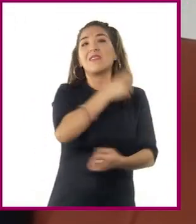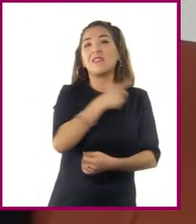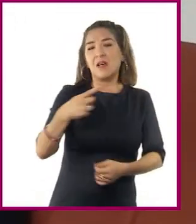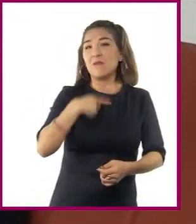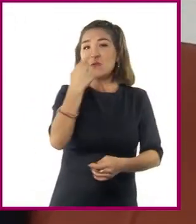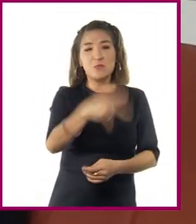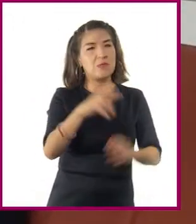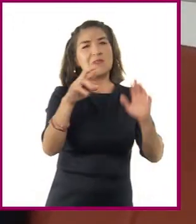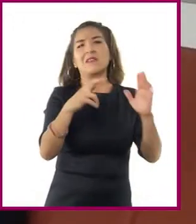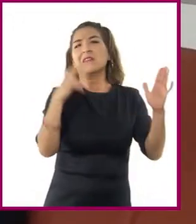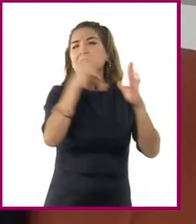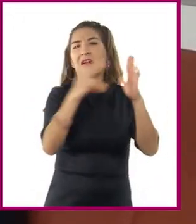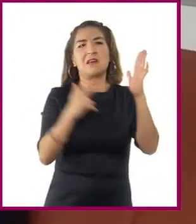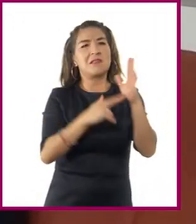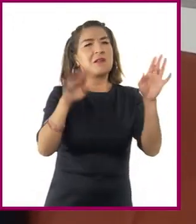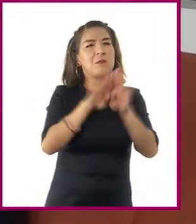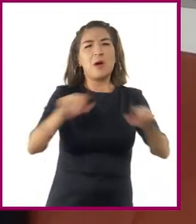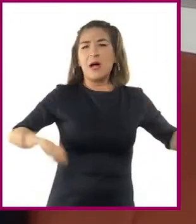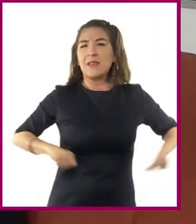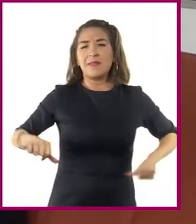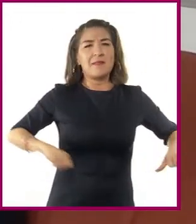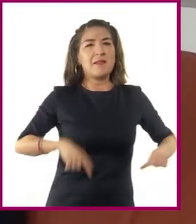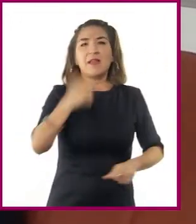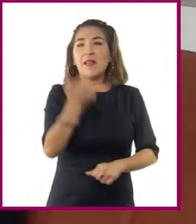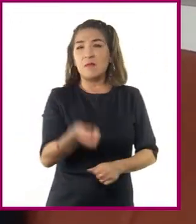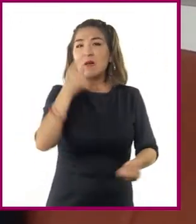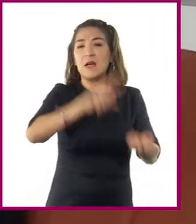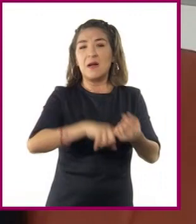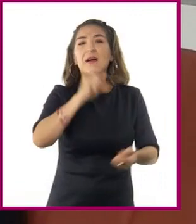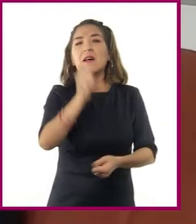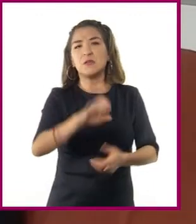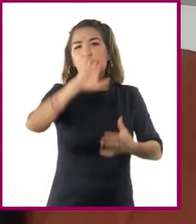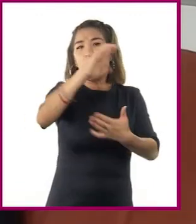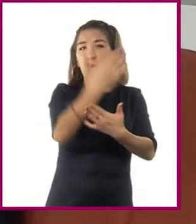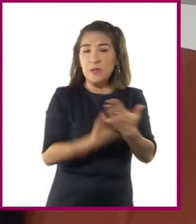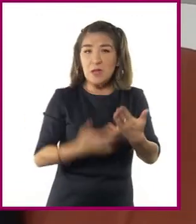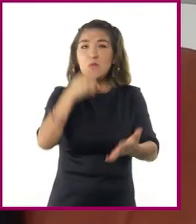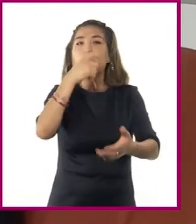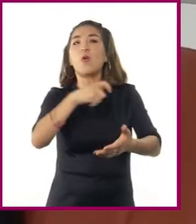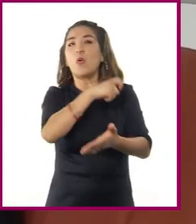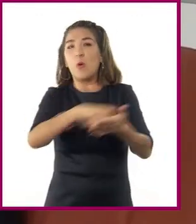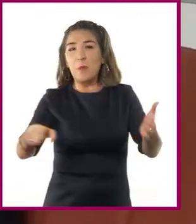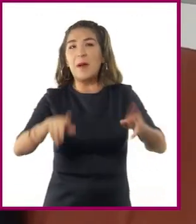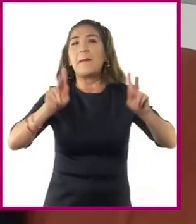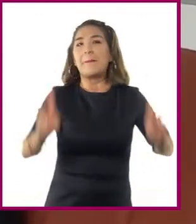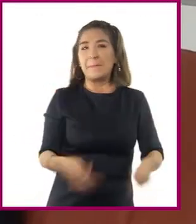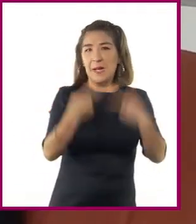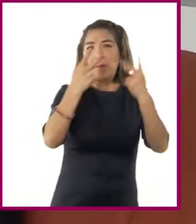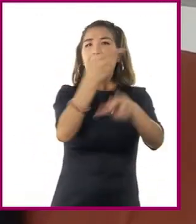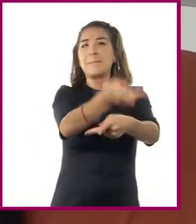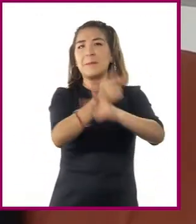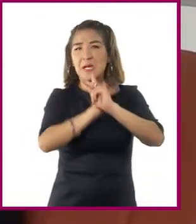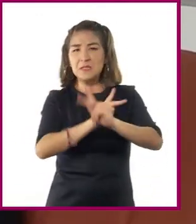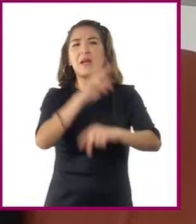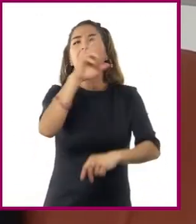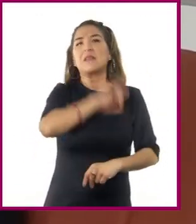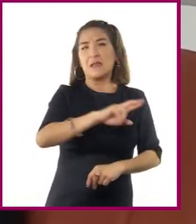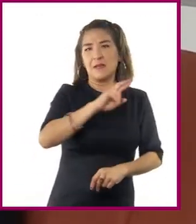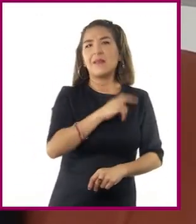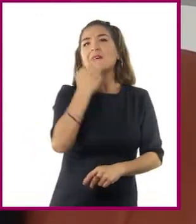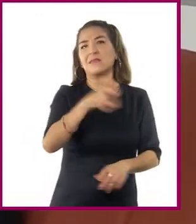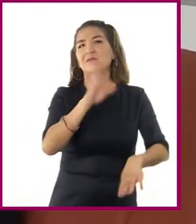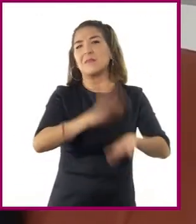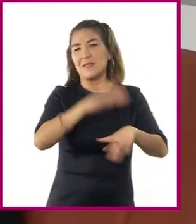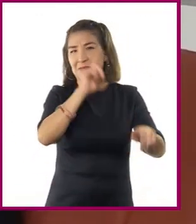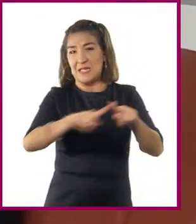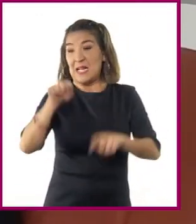reglas a las prácticas económicas de las personas, como contratos, compras, venta, préstamos, rentas, etc.